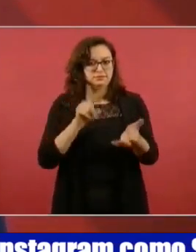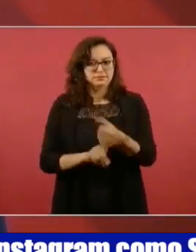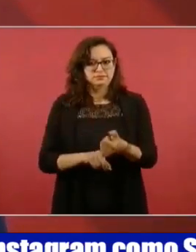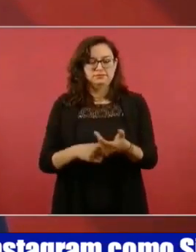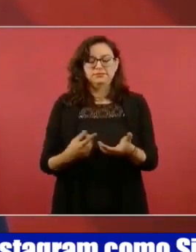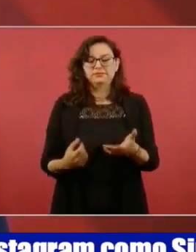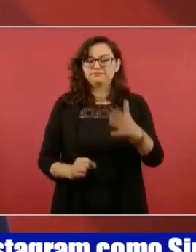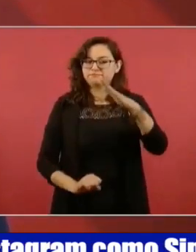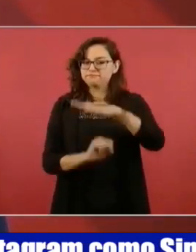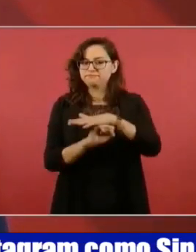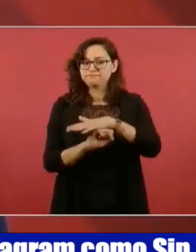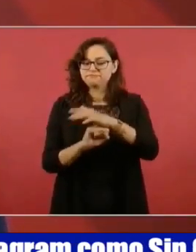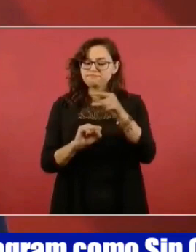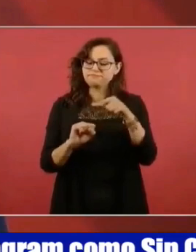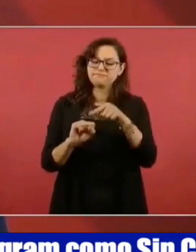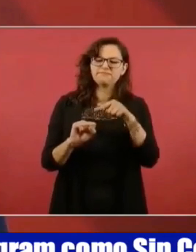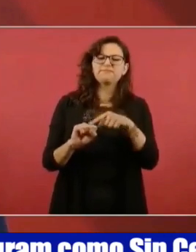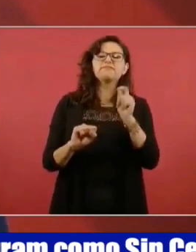la ética.